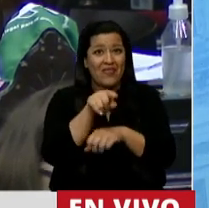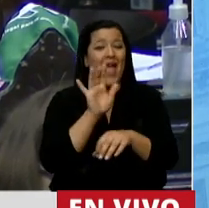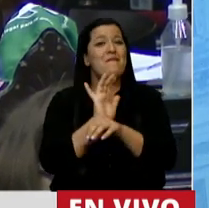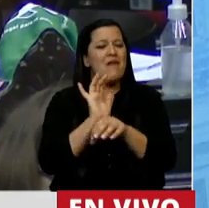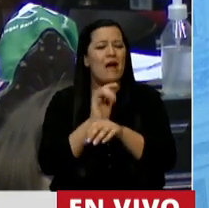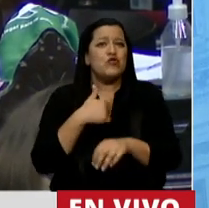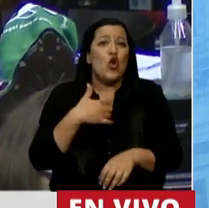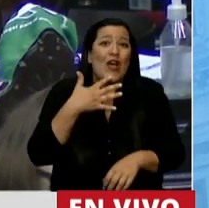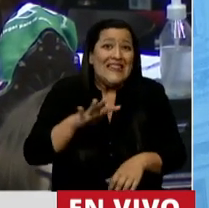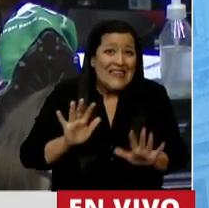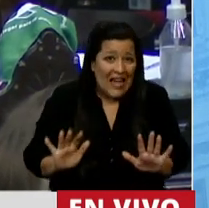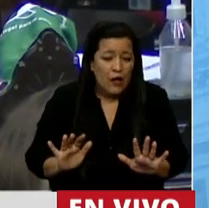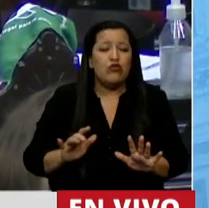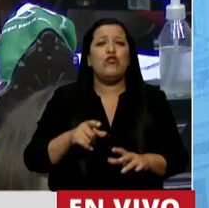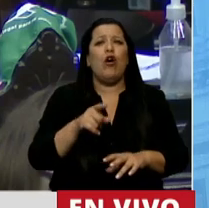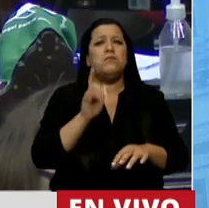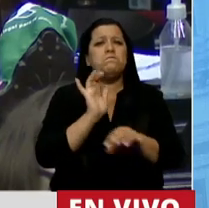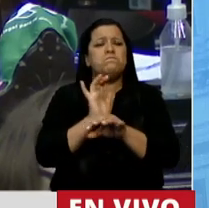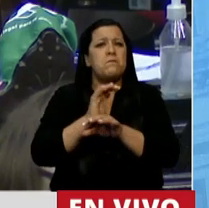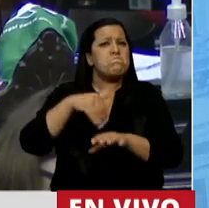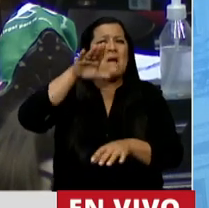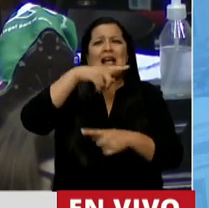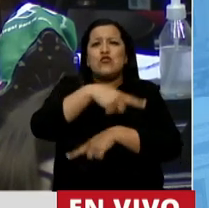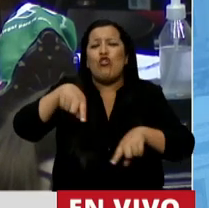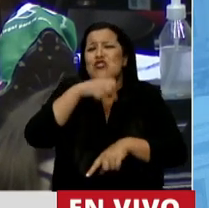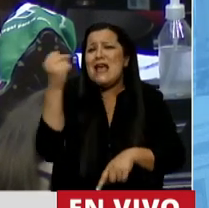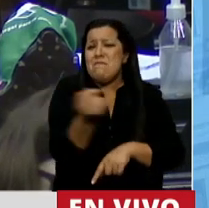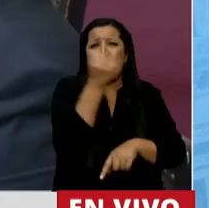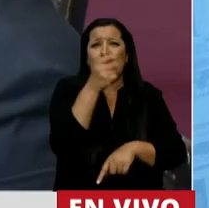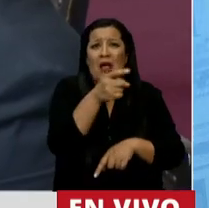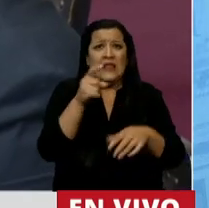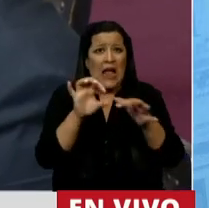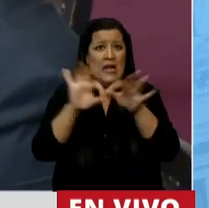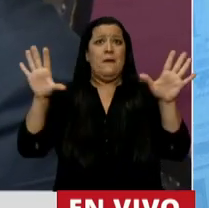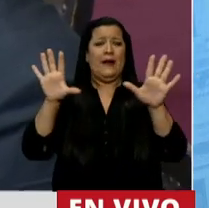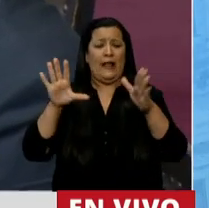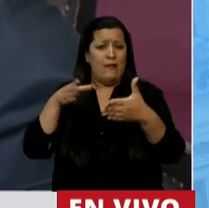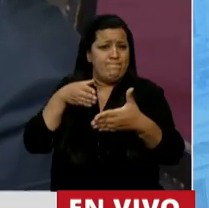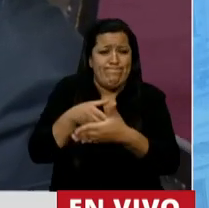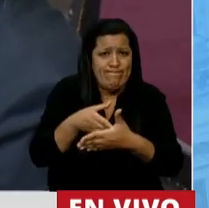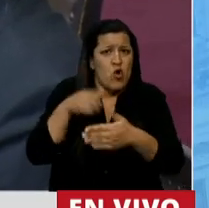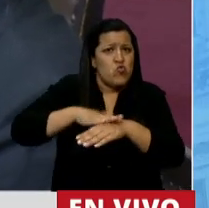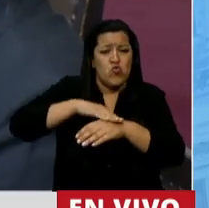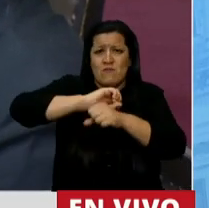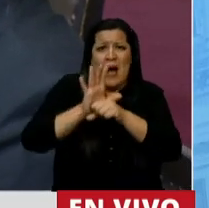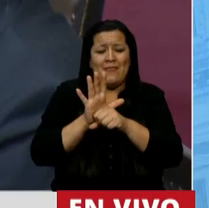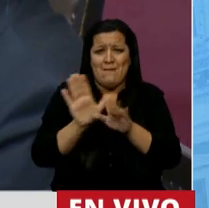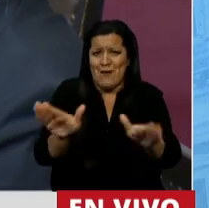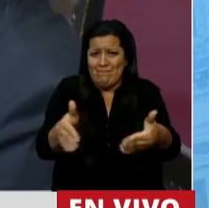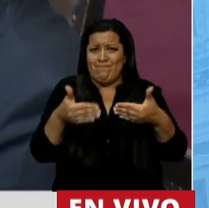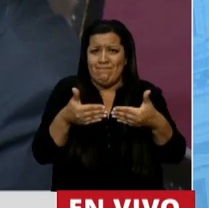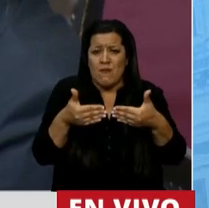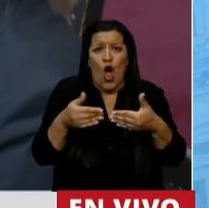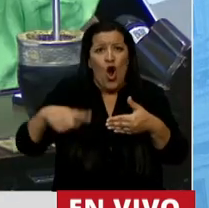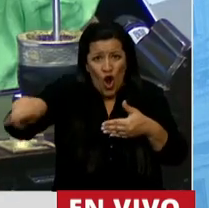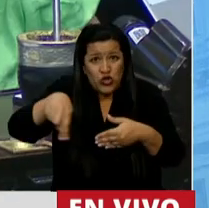a mi entender, lo más importante que tiene el ser humano, como es la libertad. ¿Y vamos a seguir nosotros coartando la